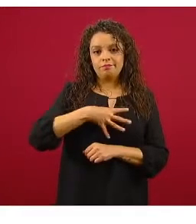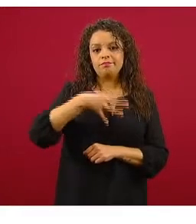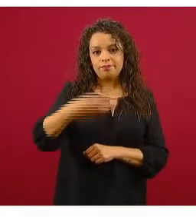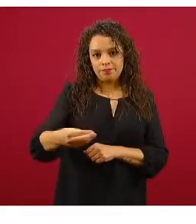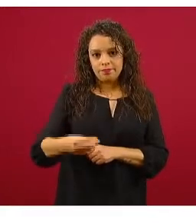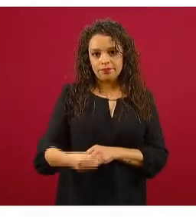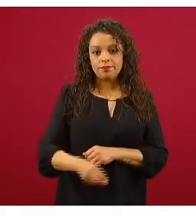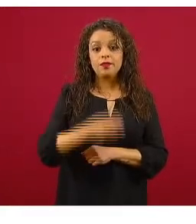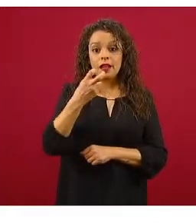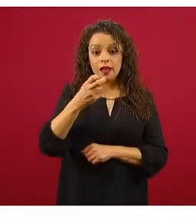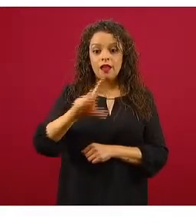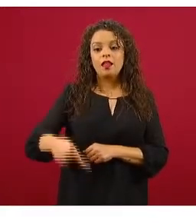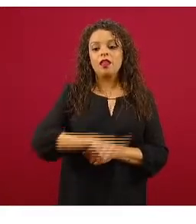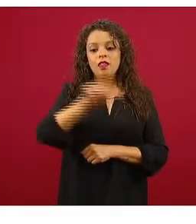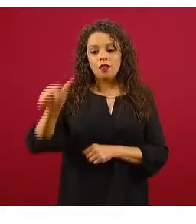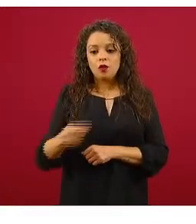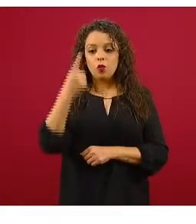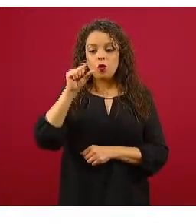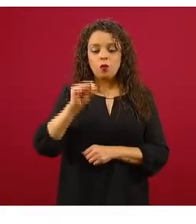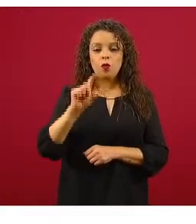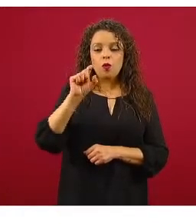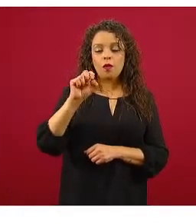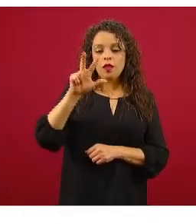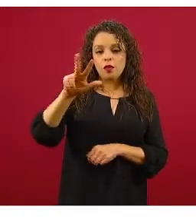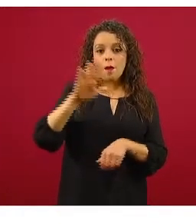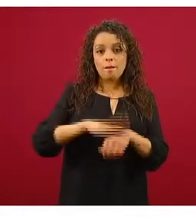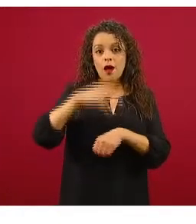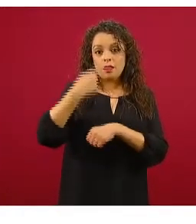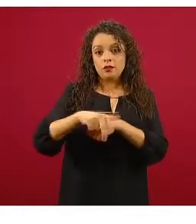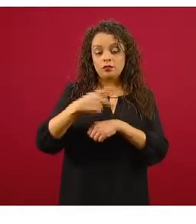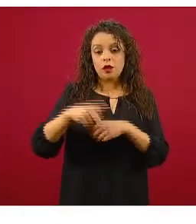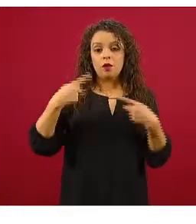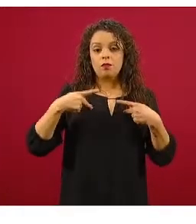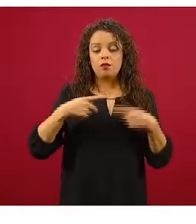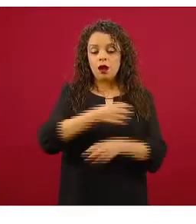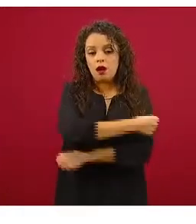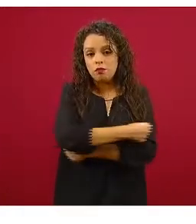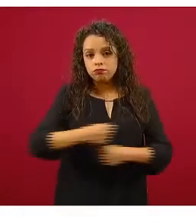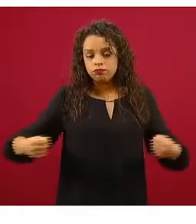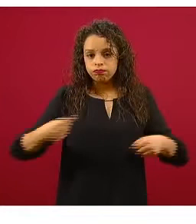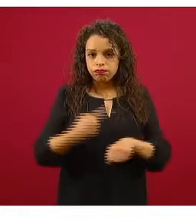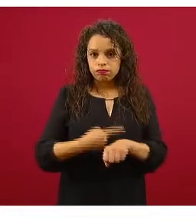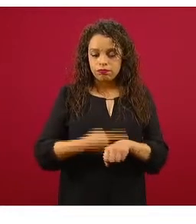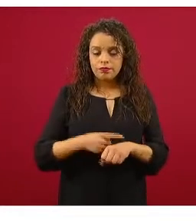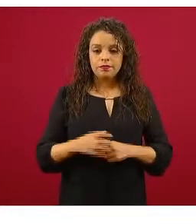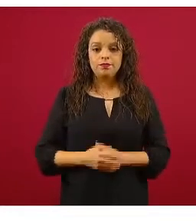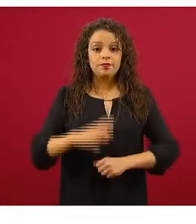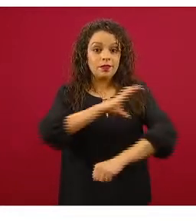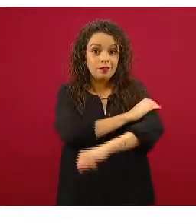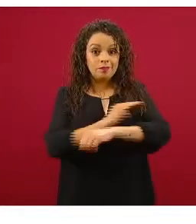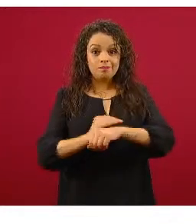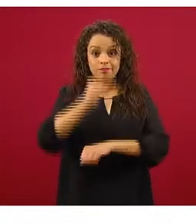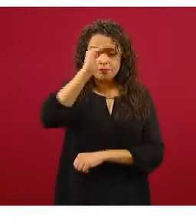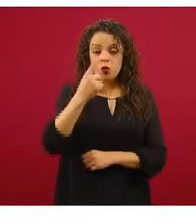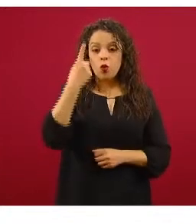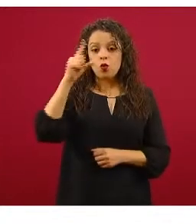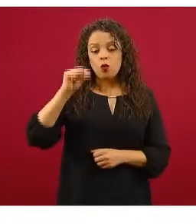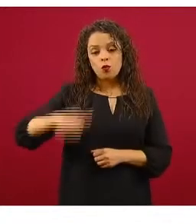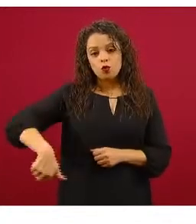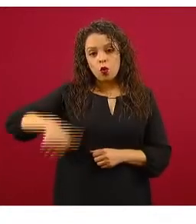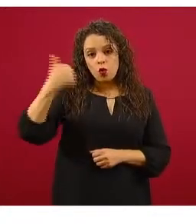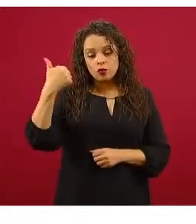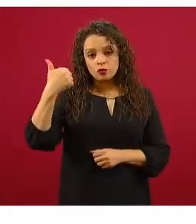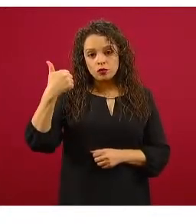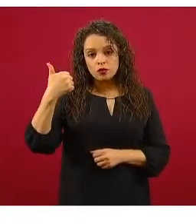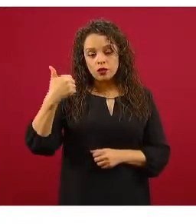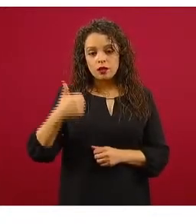obesidad es 1.28 veces más de riesgo para los que tienen obesidad, la hipertensión